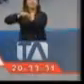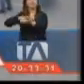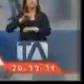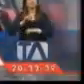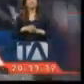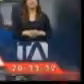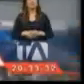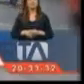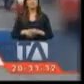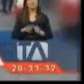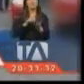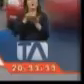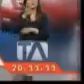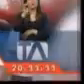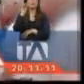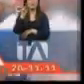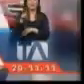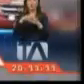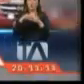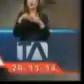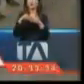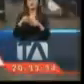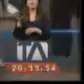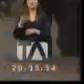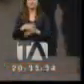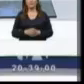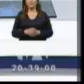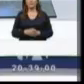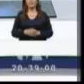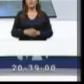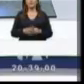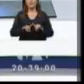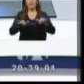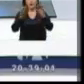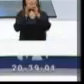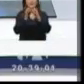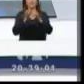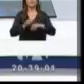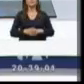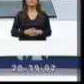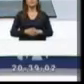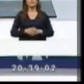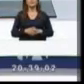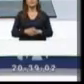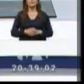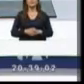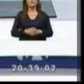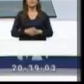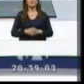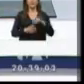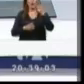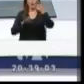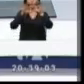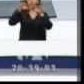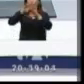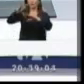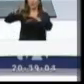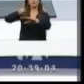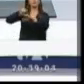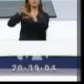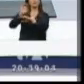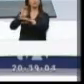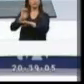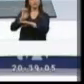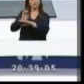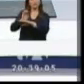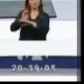una recompensa de $50,000. Seguimos. Después de su clausura, el Museo Nacional del Ecuador, ubicado en la Casa de la Cultura